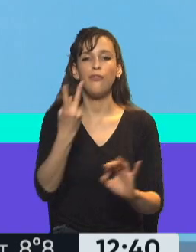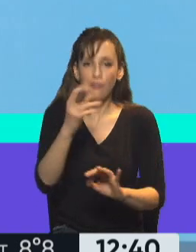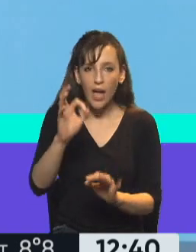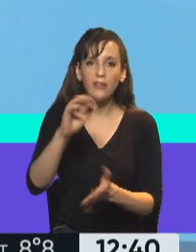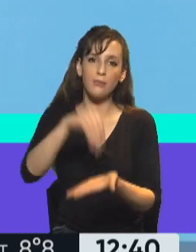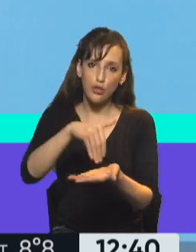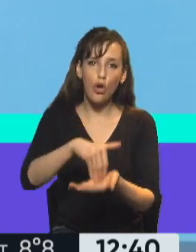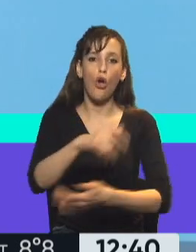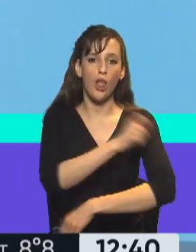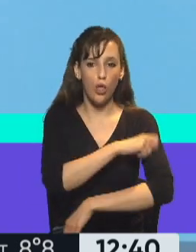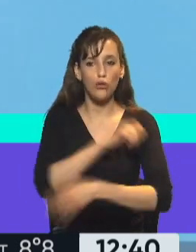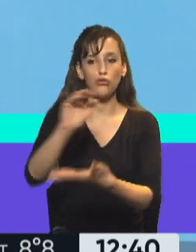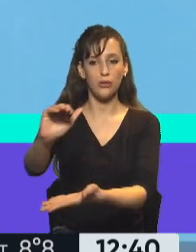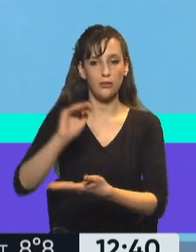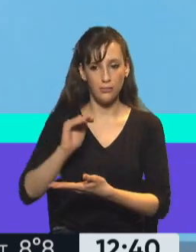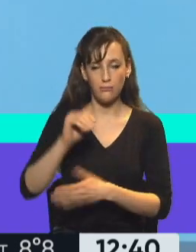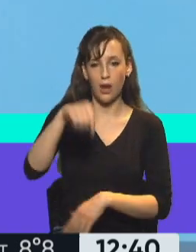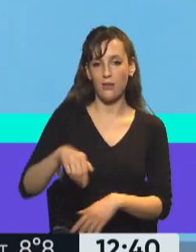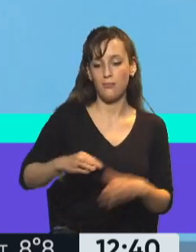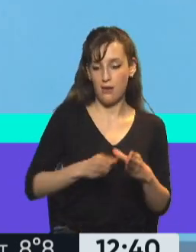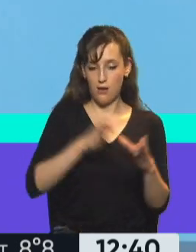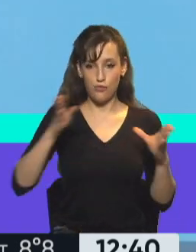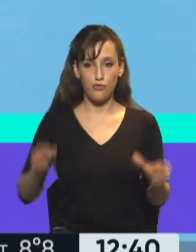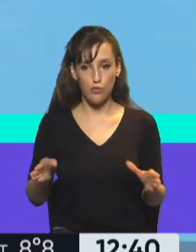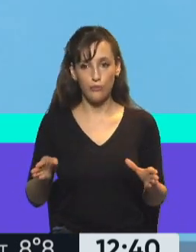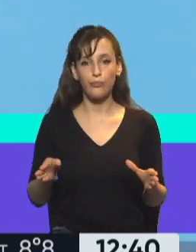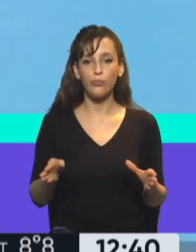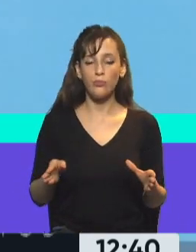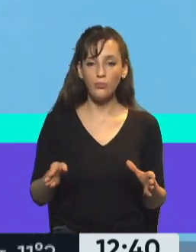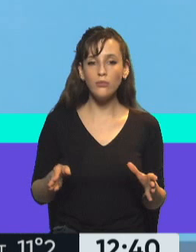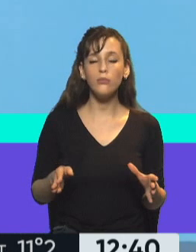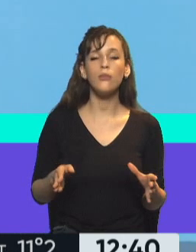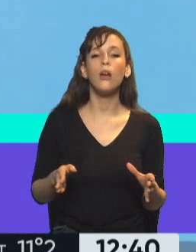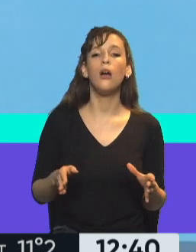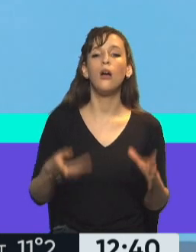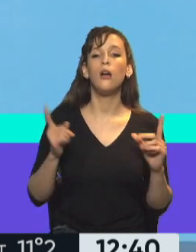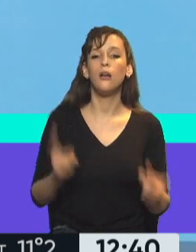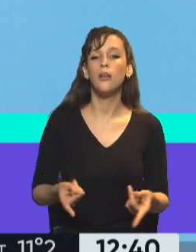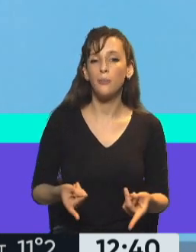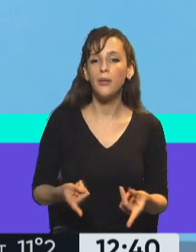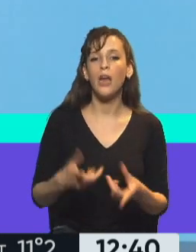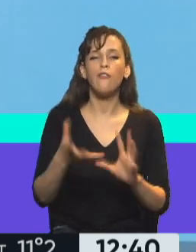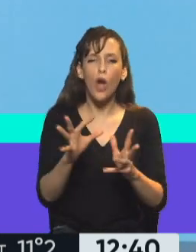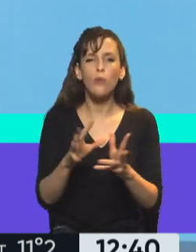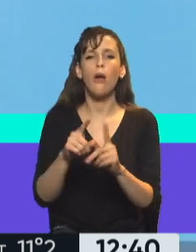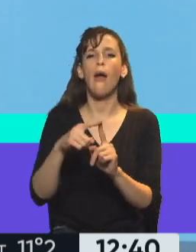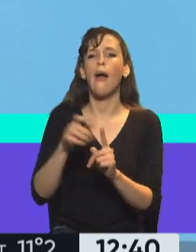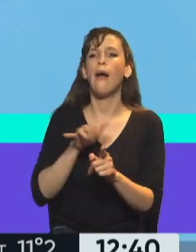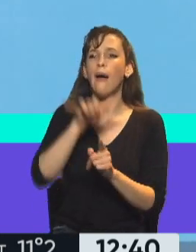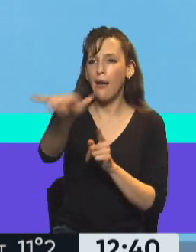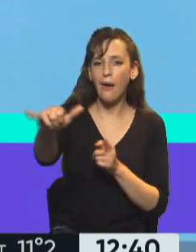de dosis para 2021. Quedan reuniones de las áreas técnicas de logística y